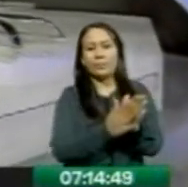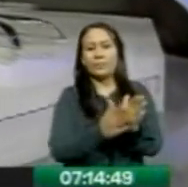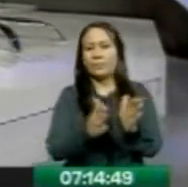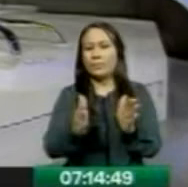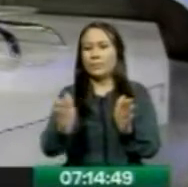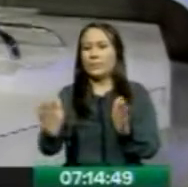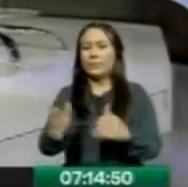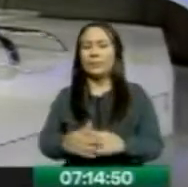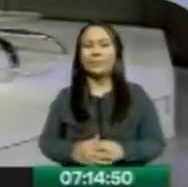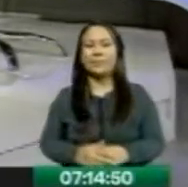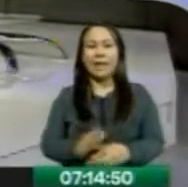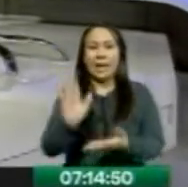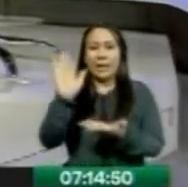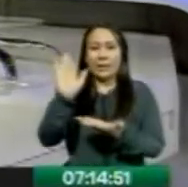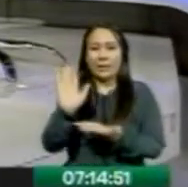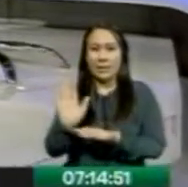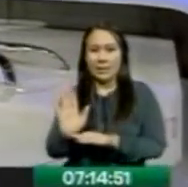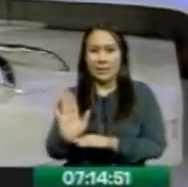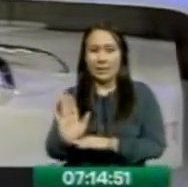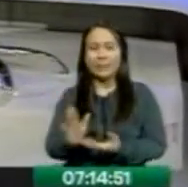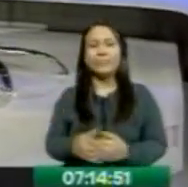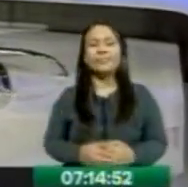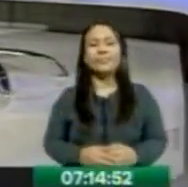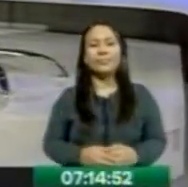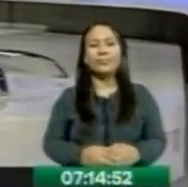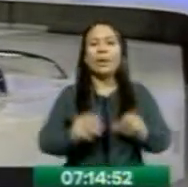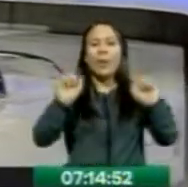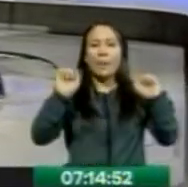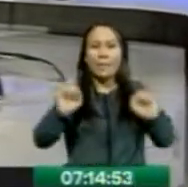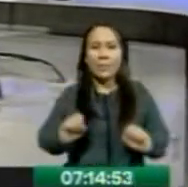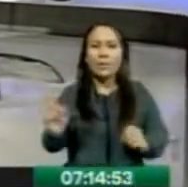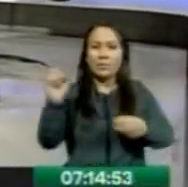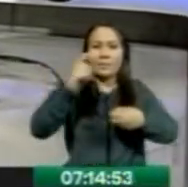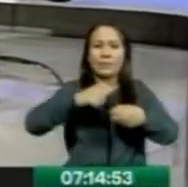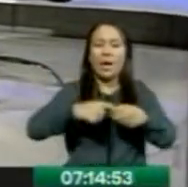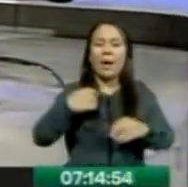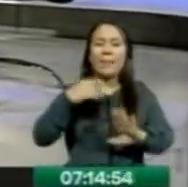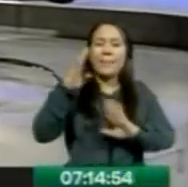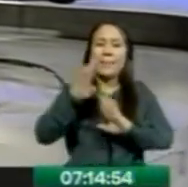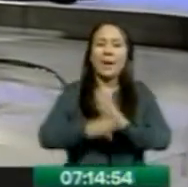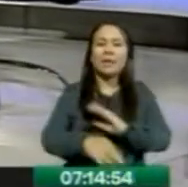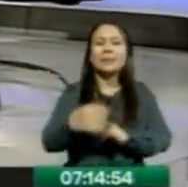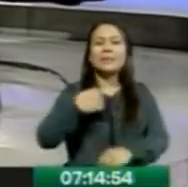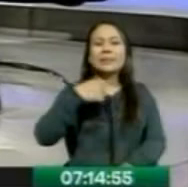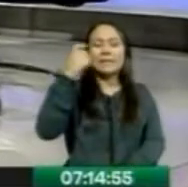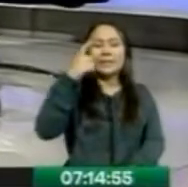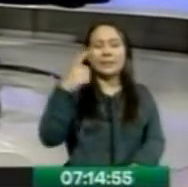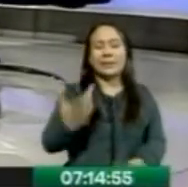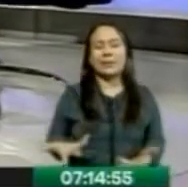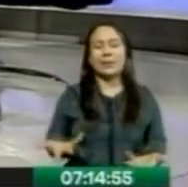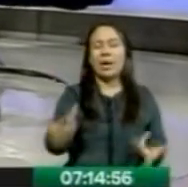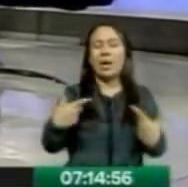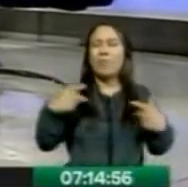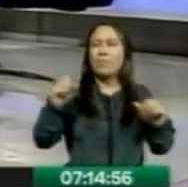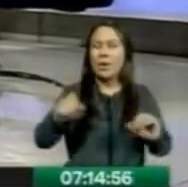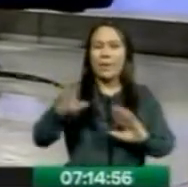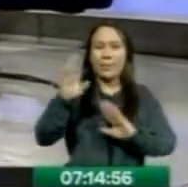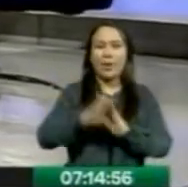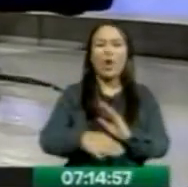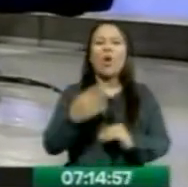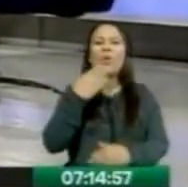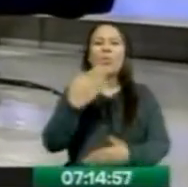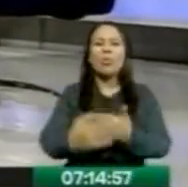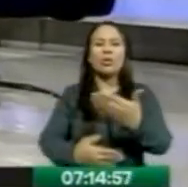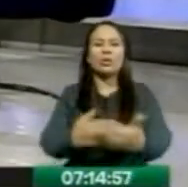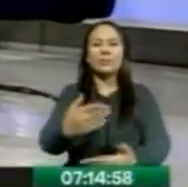caso específico del Instituto Ecuatoriano de Seguridad Social, el poder aplicar a esta reducción? ¿Qué requisitos se deben de cumplir? ¿Cuál es el